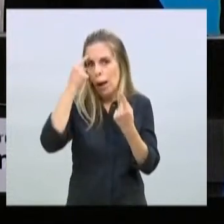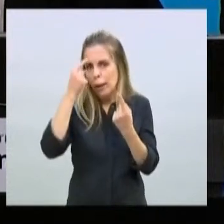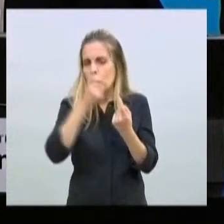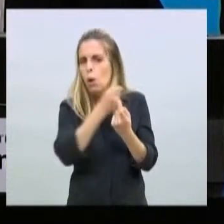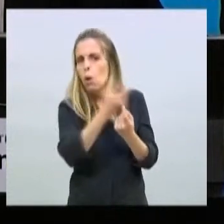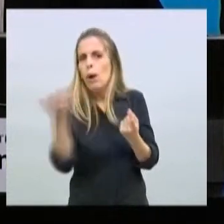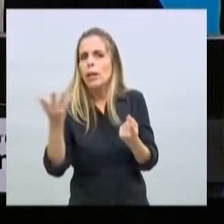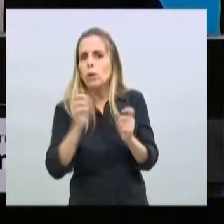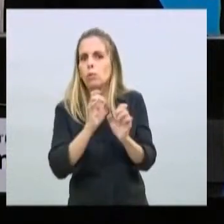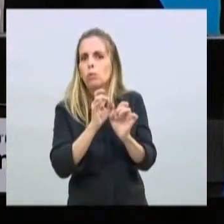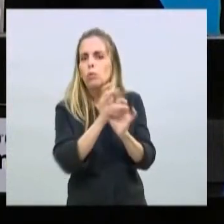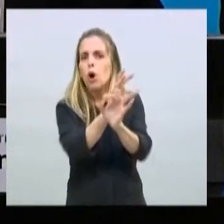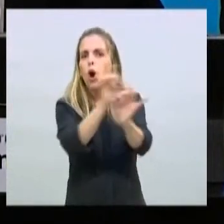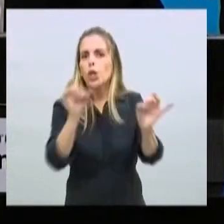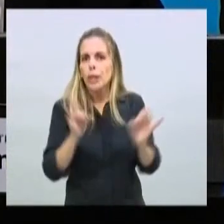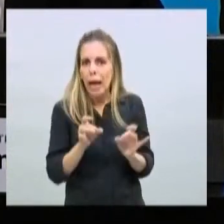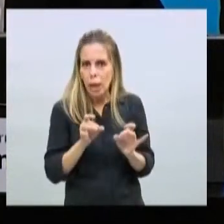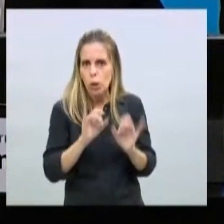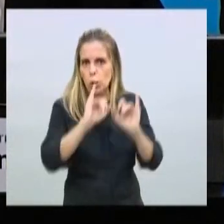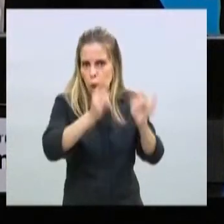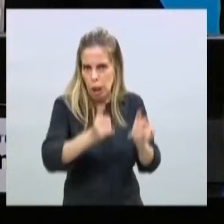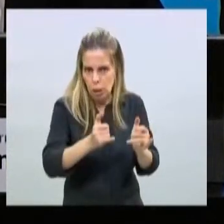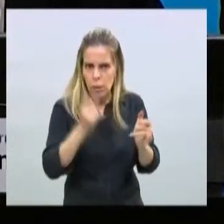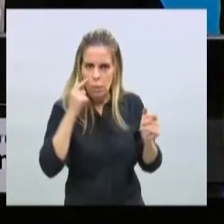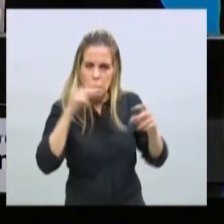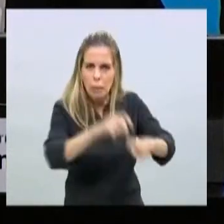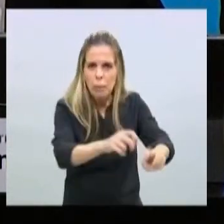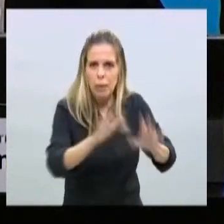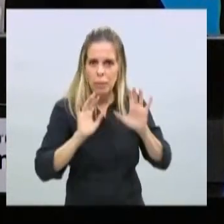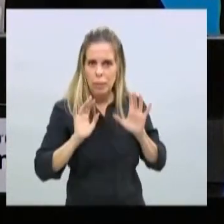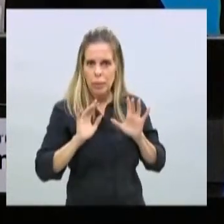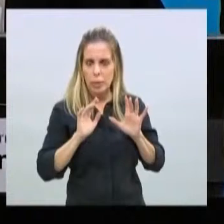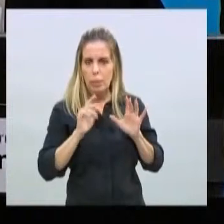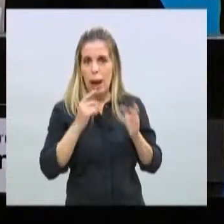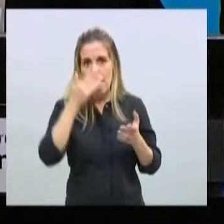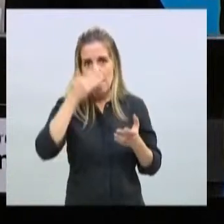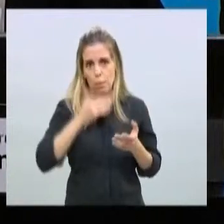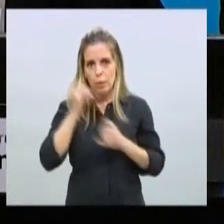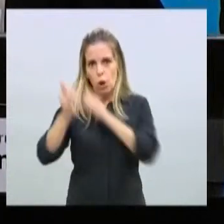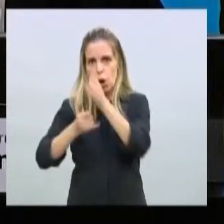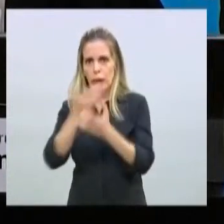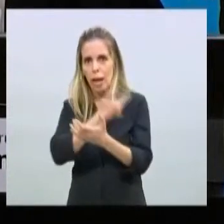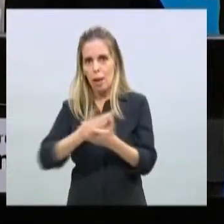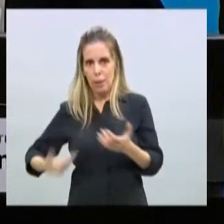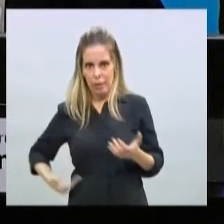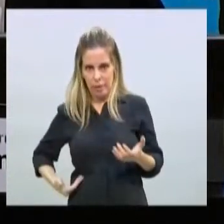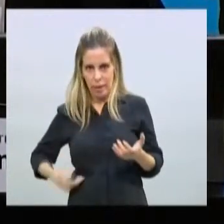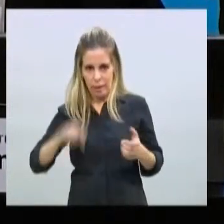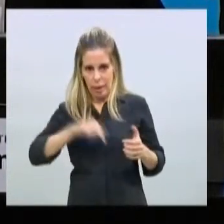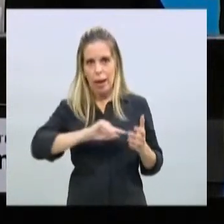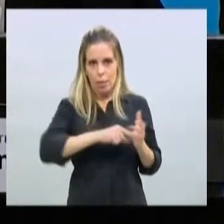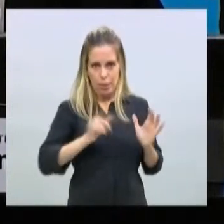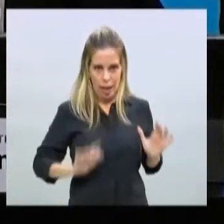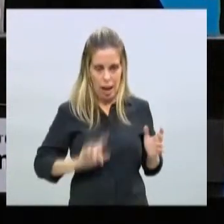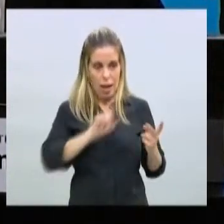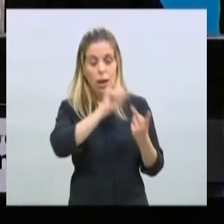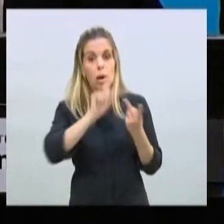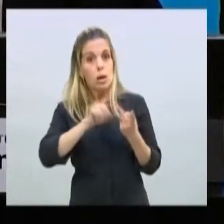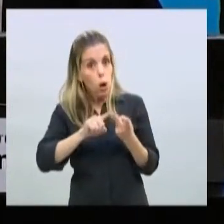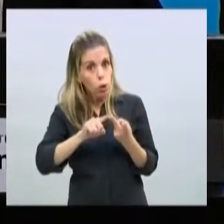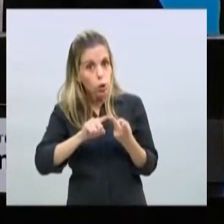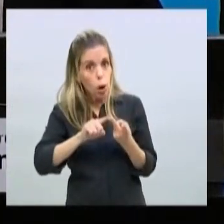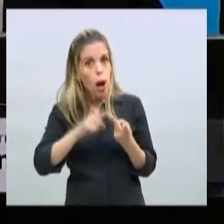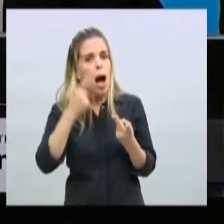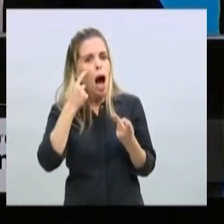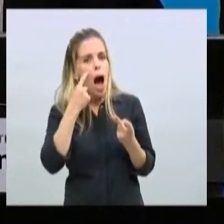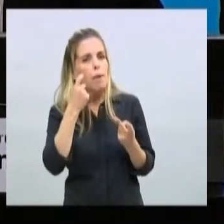más importante, que como mostraba el presidente se da en la tasa de duplicación, de los días de duplicación. Y el otro es el cumplimiento de